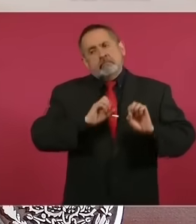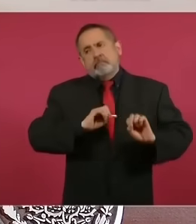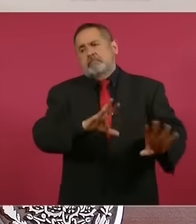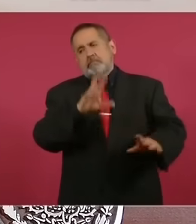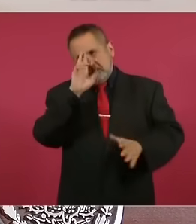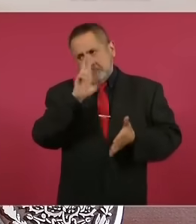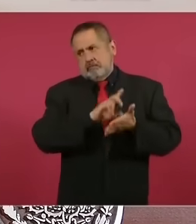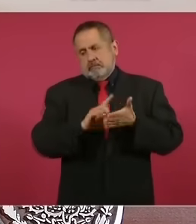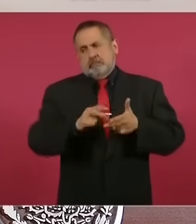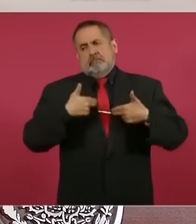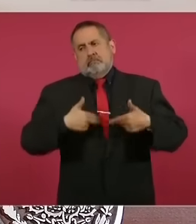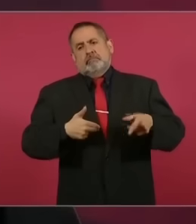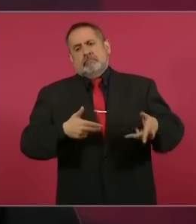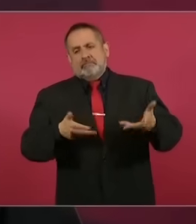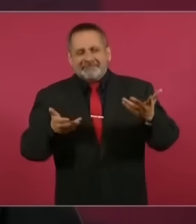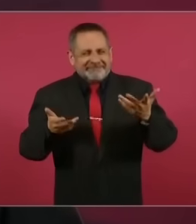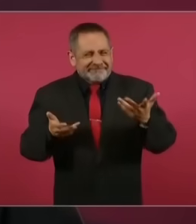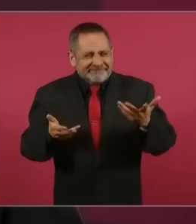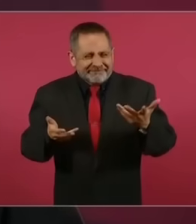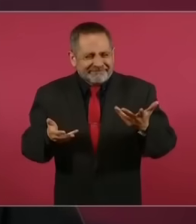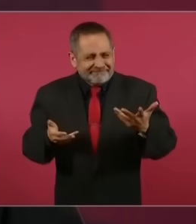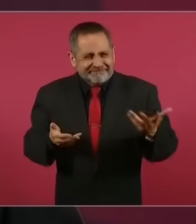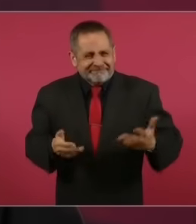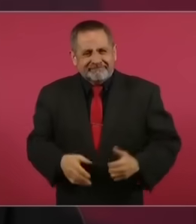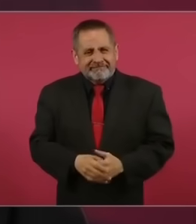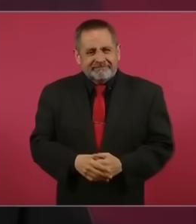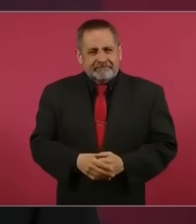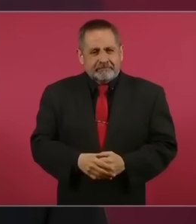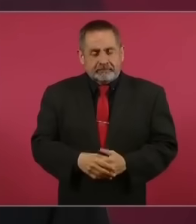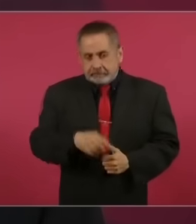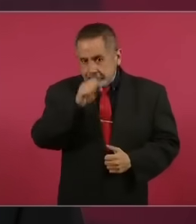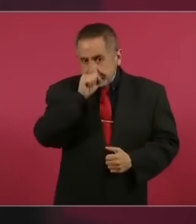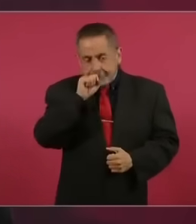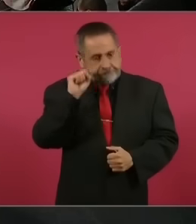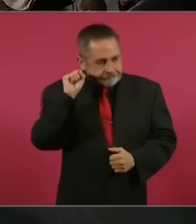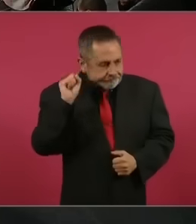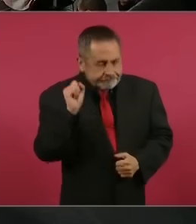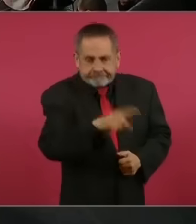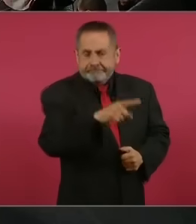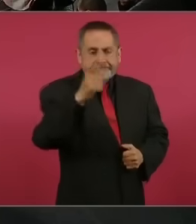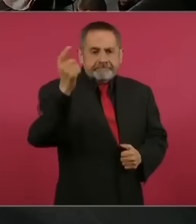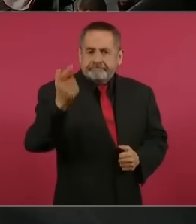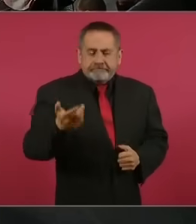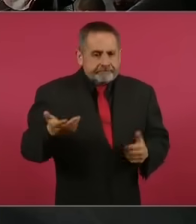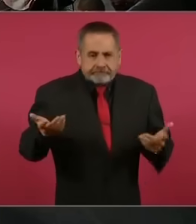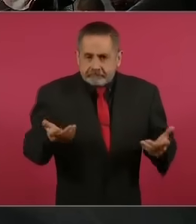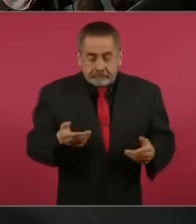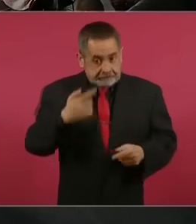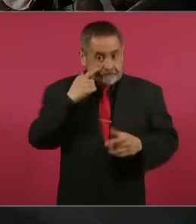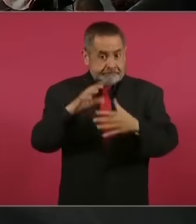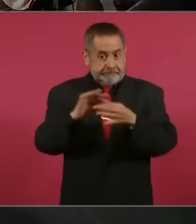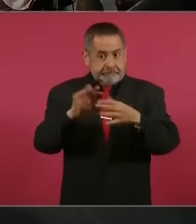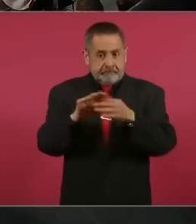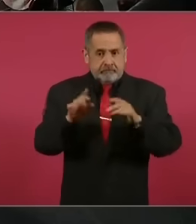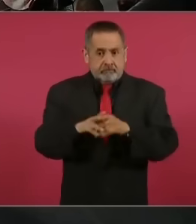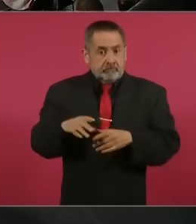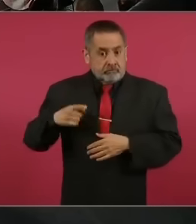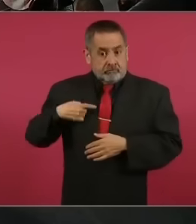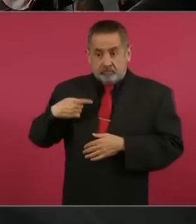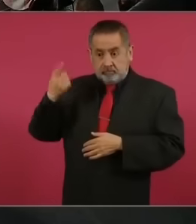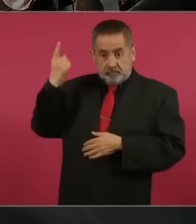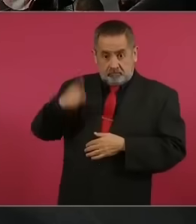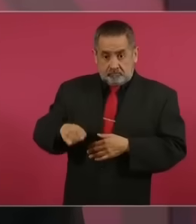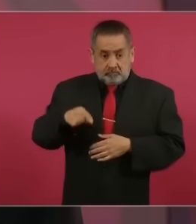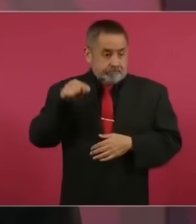Incluso cuando se ordena la detención